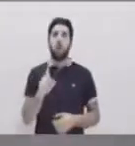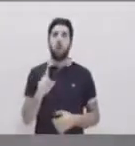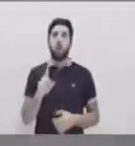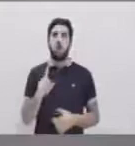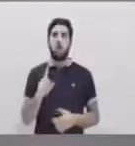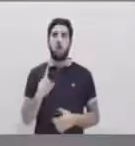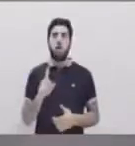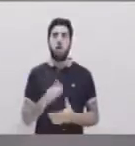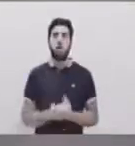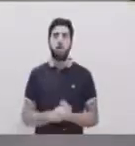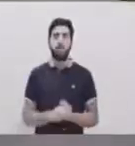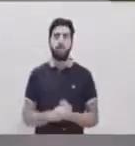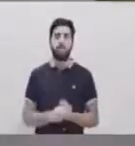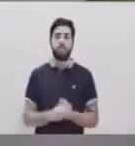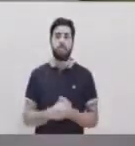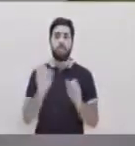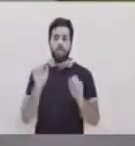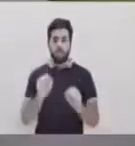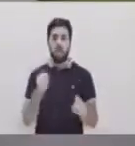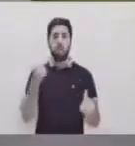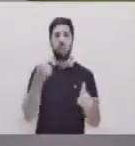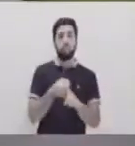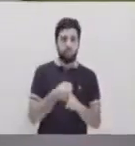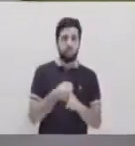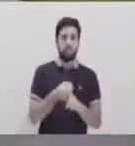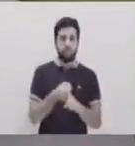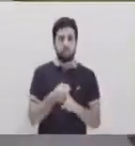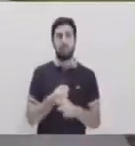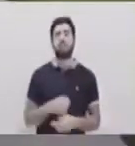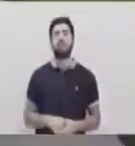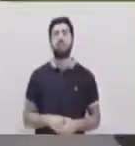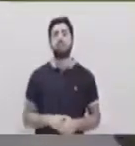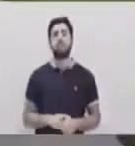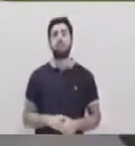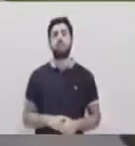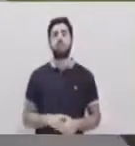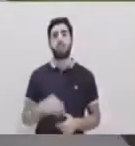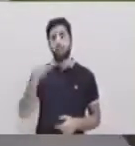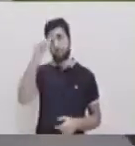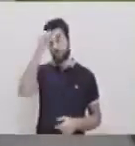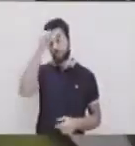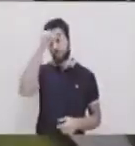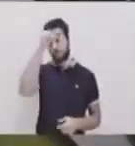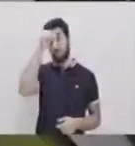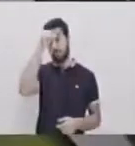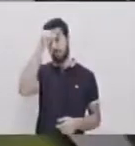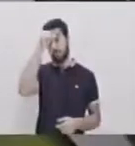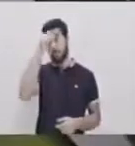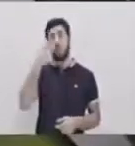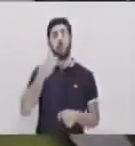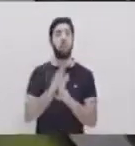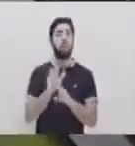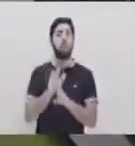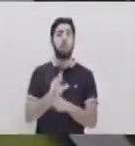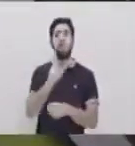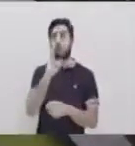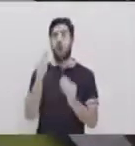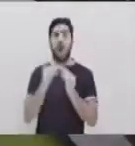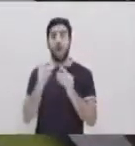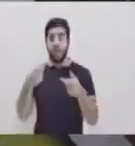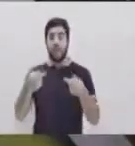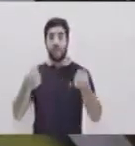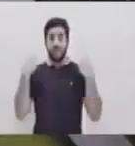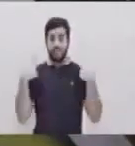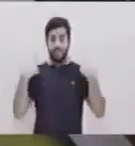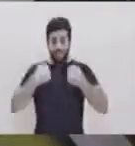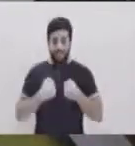no pueda surgir algún accidente, ¿verdad? Evelyn, en caso de que, por ejemplo, en casa no tienen bata, podrían usar